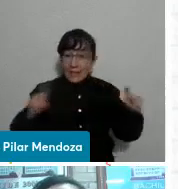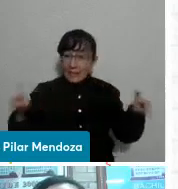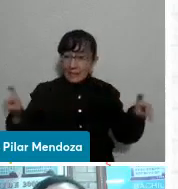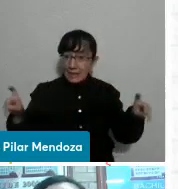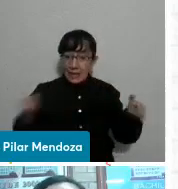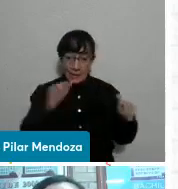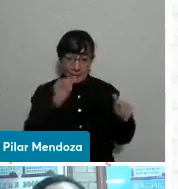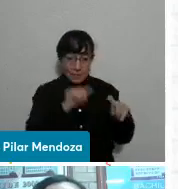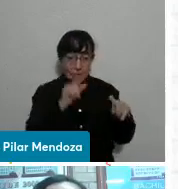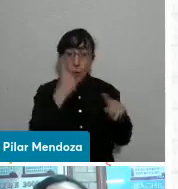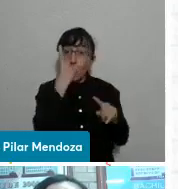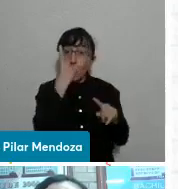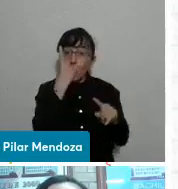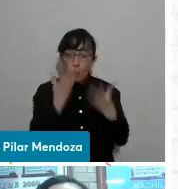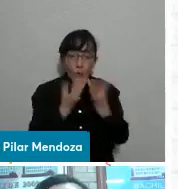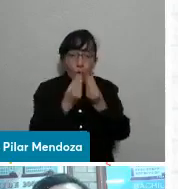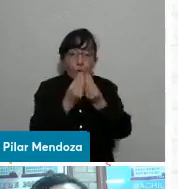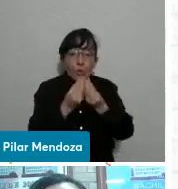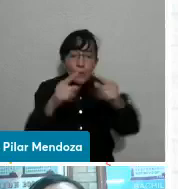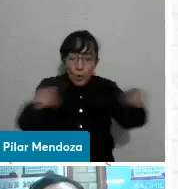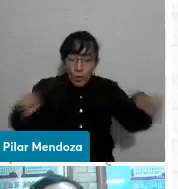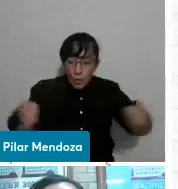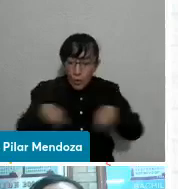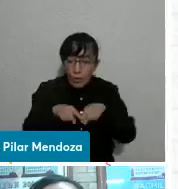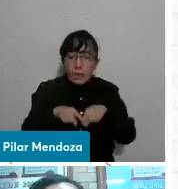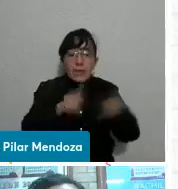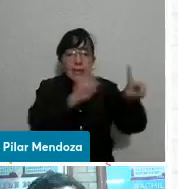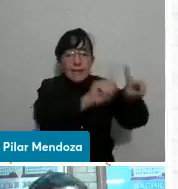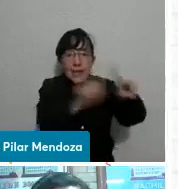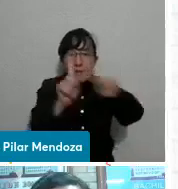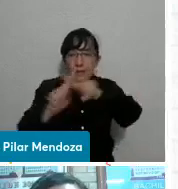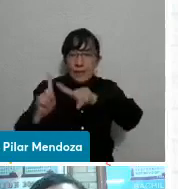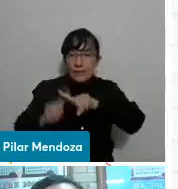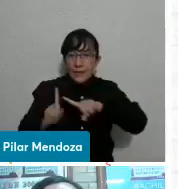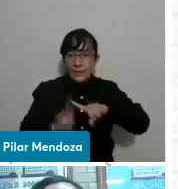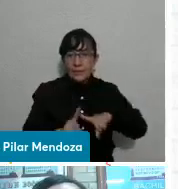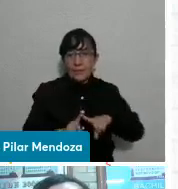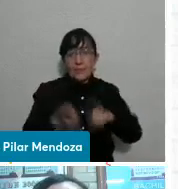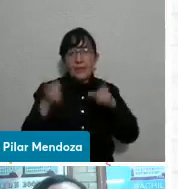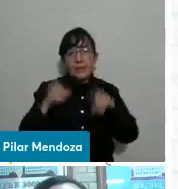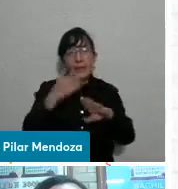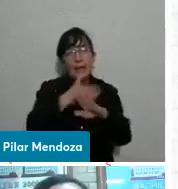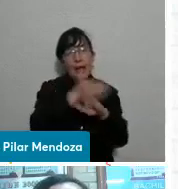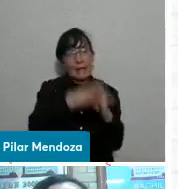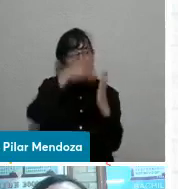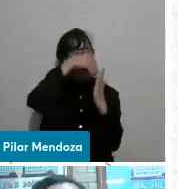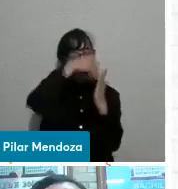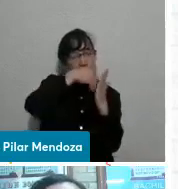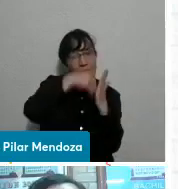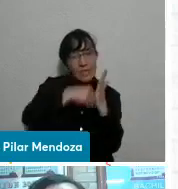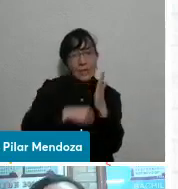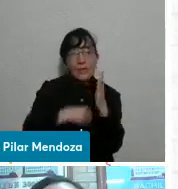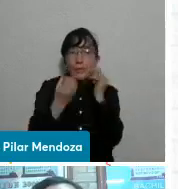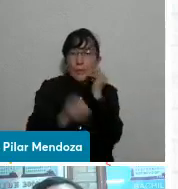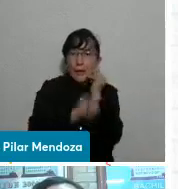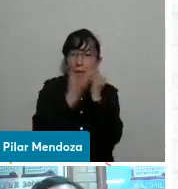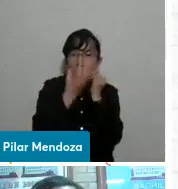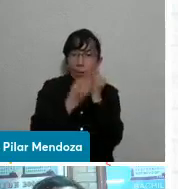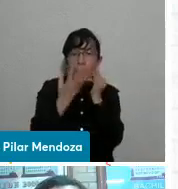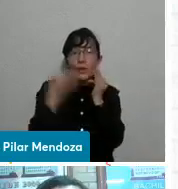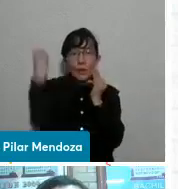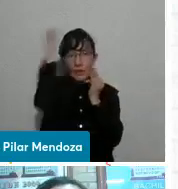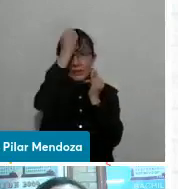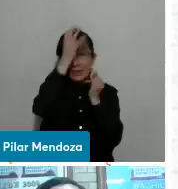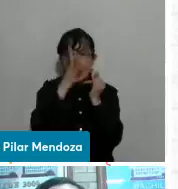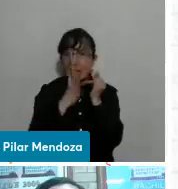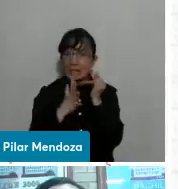aulas. Generar también contenidos pedagógicos, didácticas, metodologías que respondan a esta